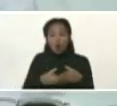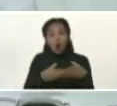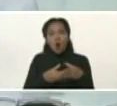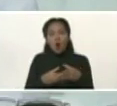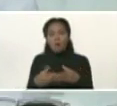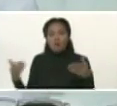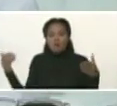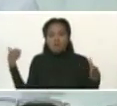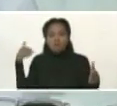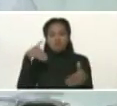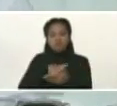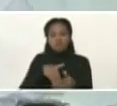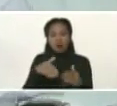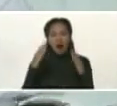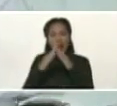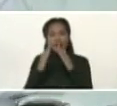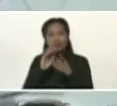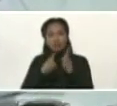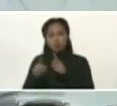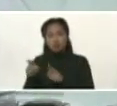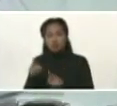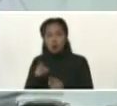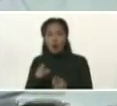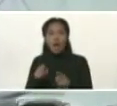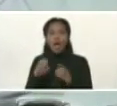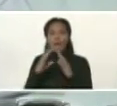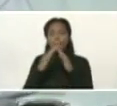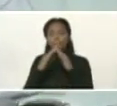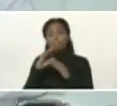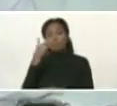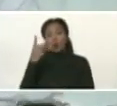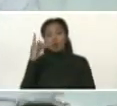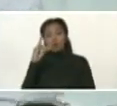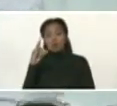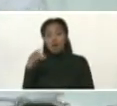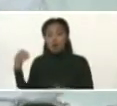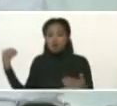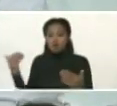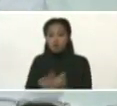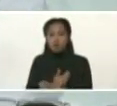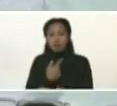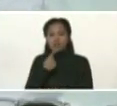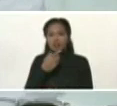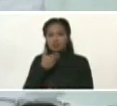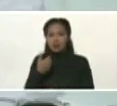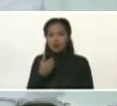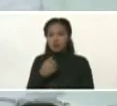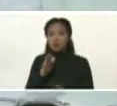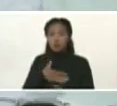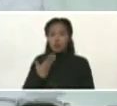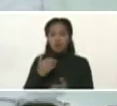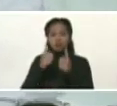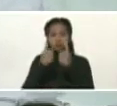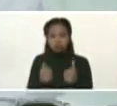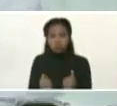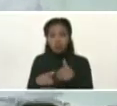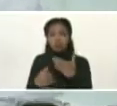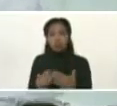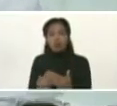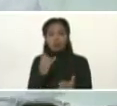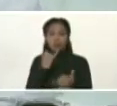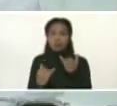casa de dirigentes en Bolivia. Un golpe de Estado que se podía detener y que se